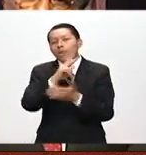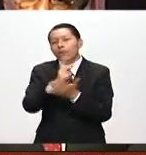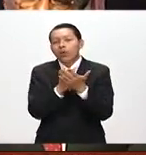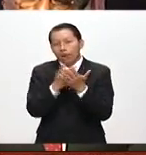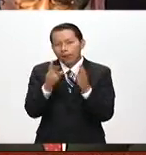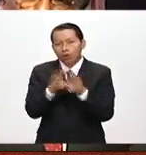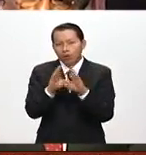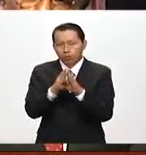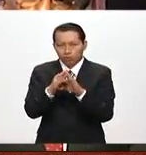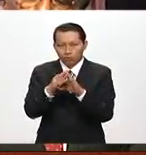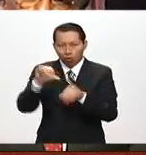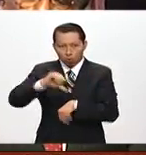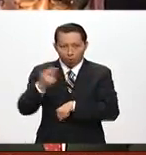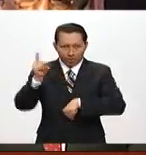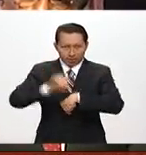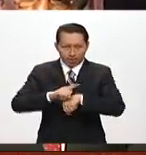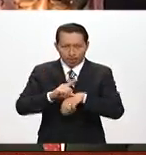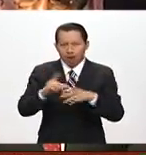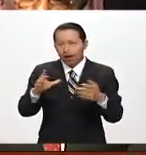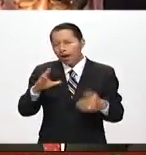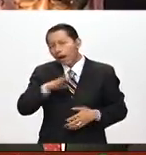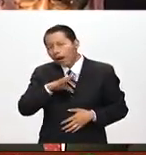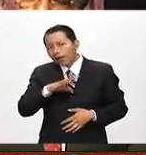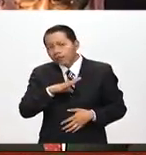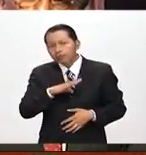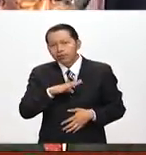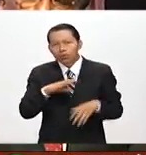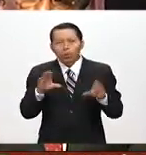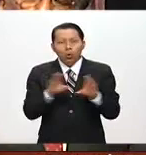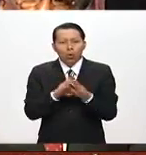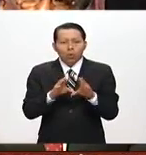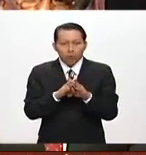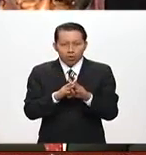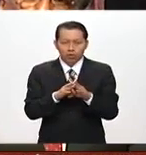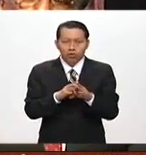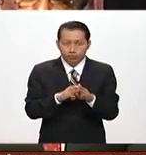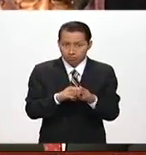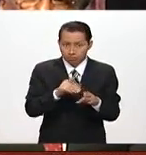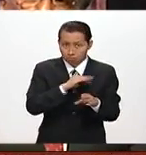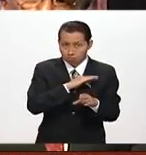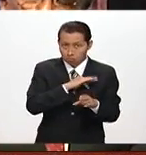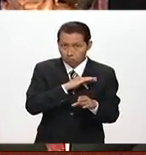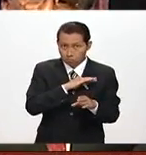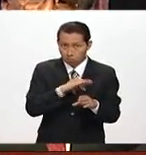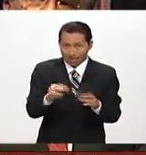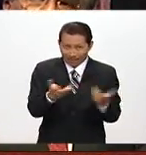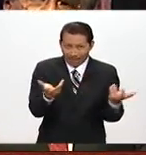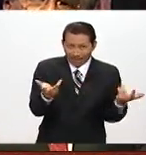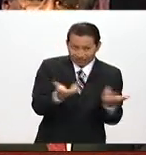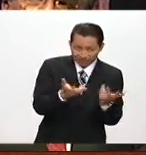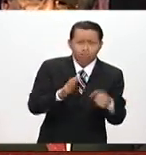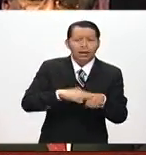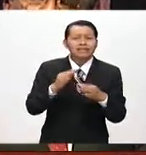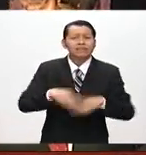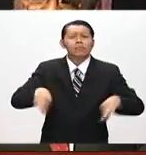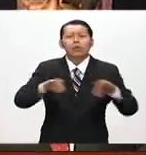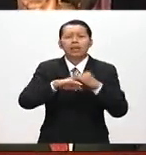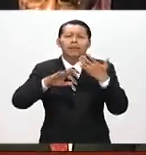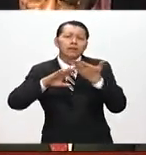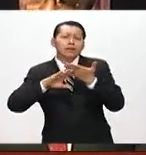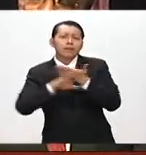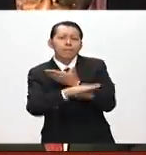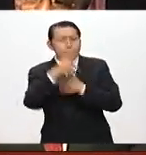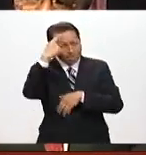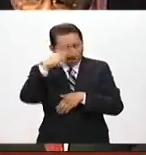que se anuncia el día de hoy, de una actitud reactiva a una visión preventiva en materia de derechos humanos en el